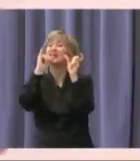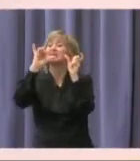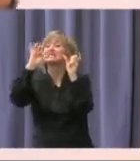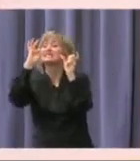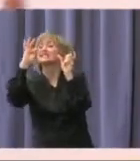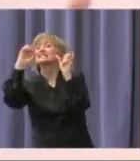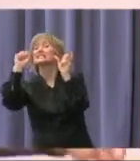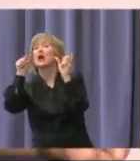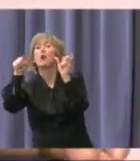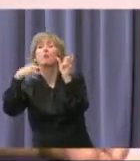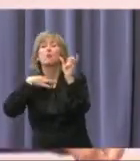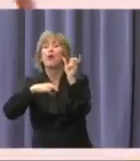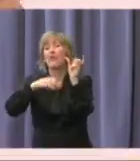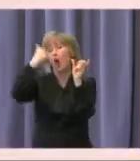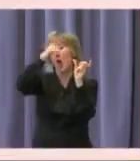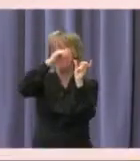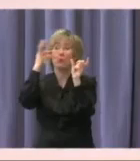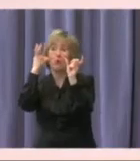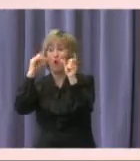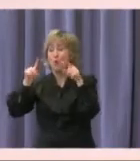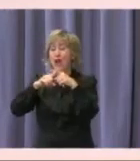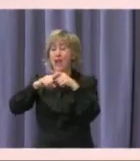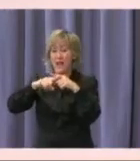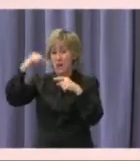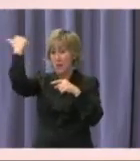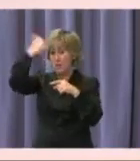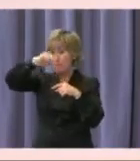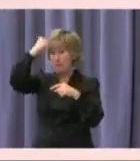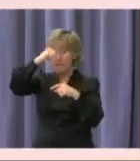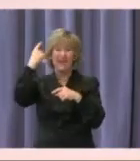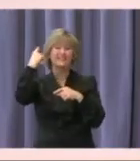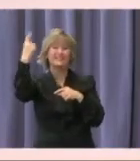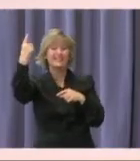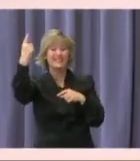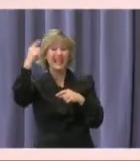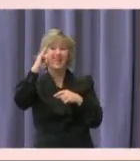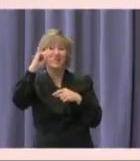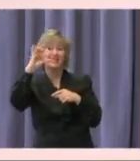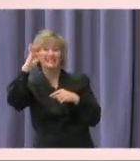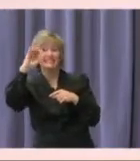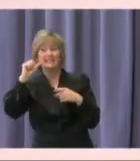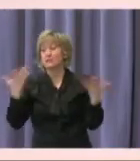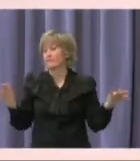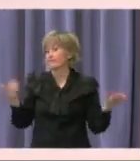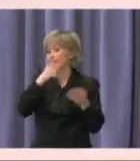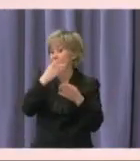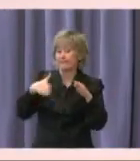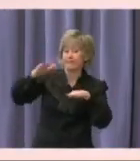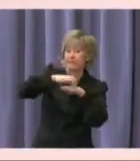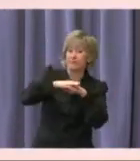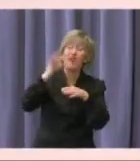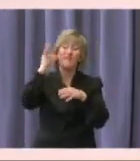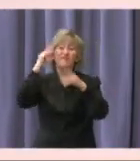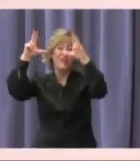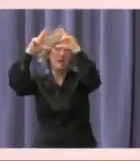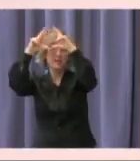los hombres, igual que machistas. ¿Por qué? Porque ser machista es creer que el hombre está por encima de la mujer, y ser feminista es